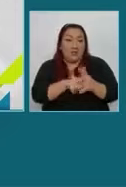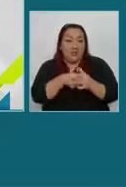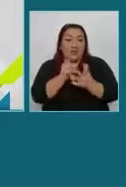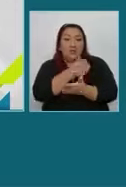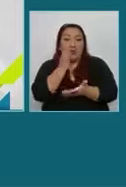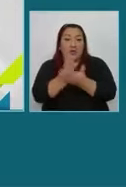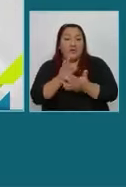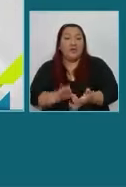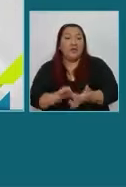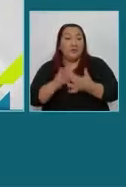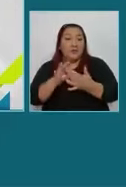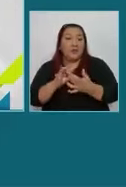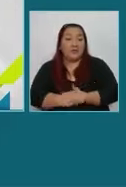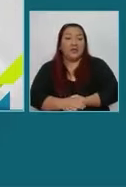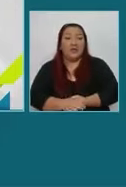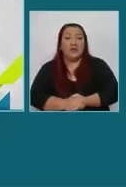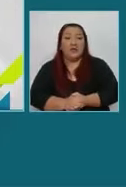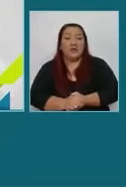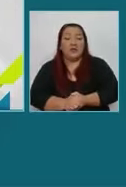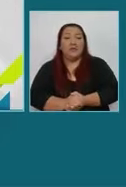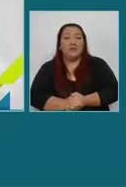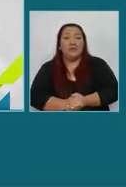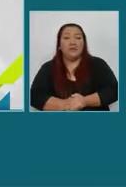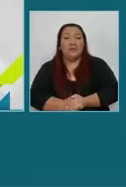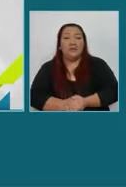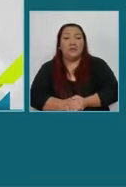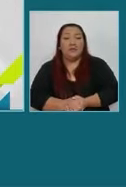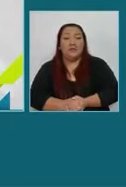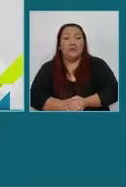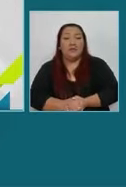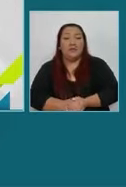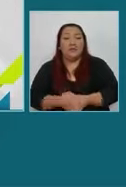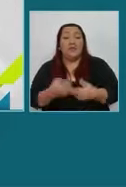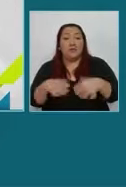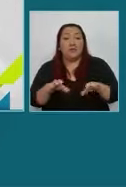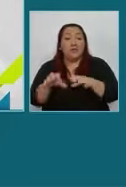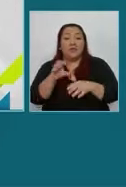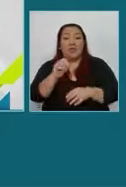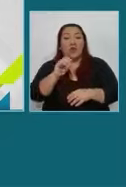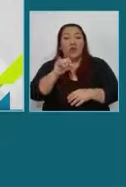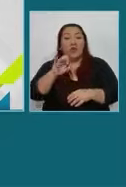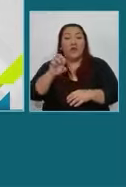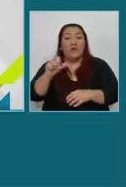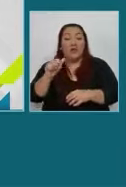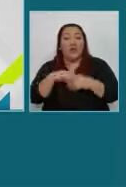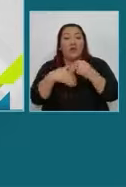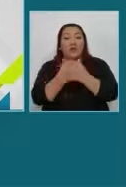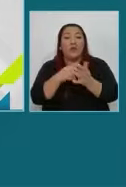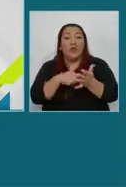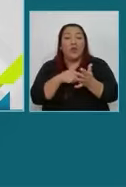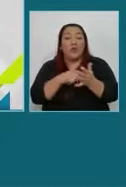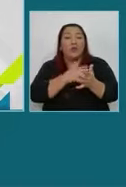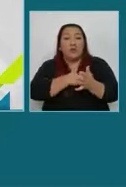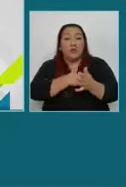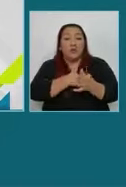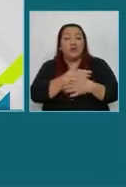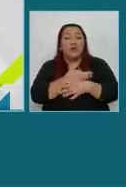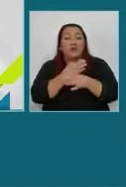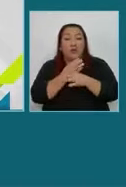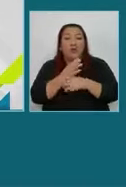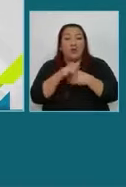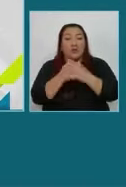problemas específicos que son planteados, en este caso por OEFA, en el marco de nuestras capacidades y